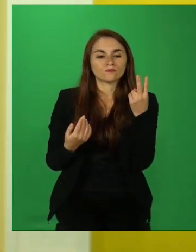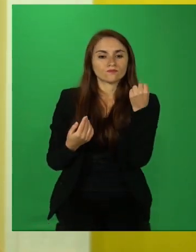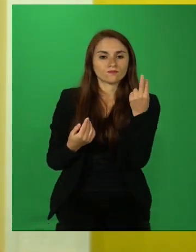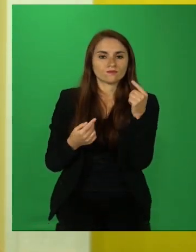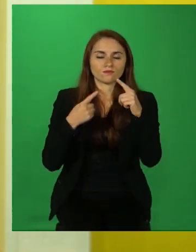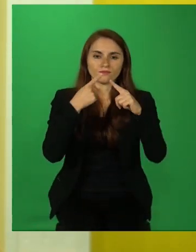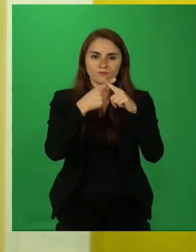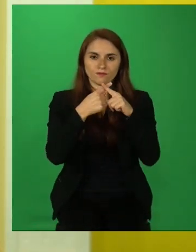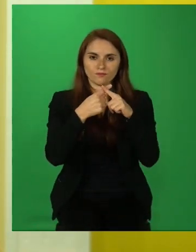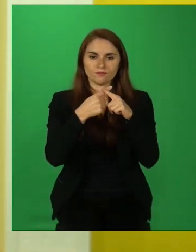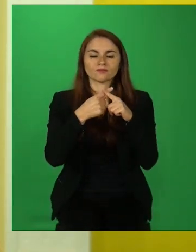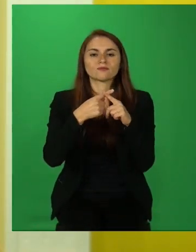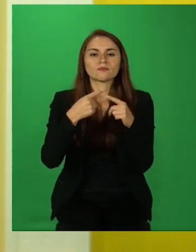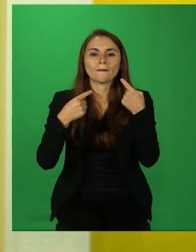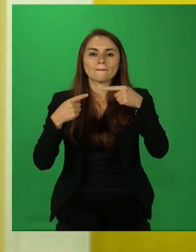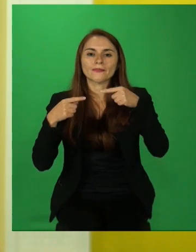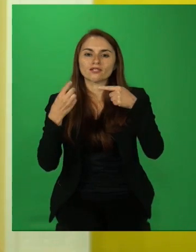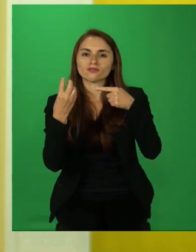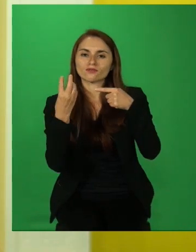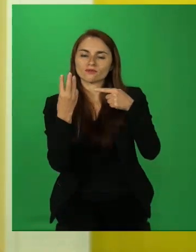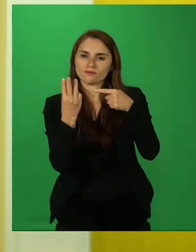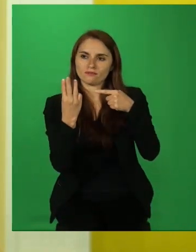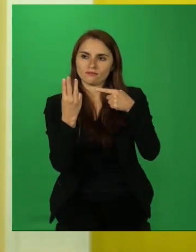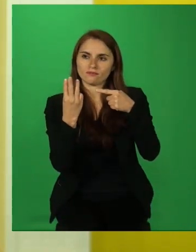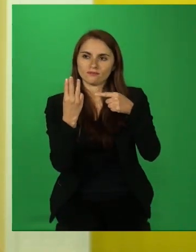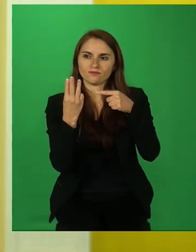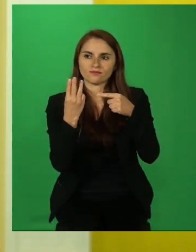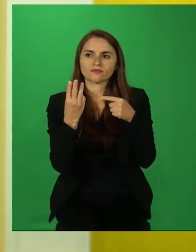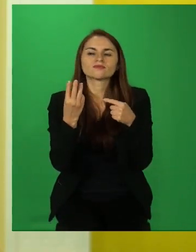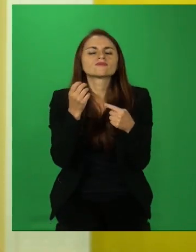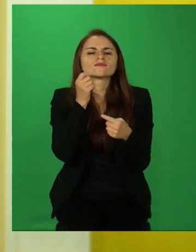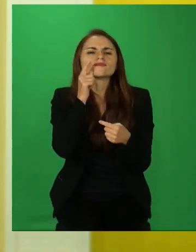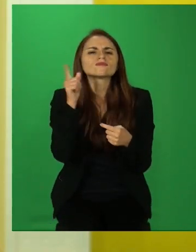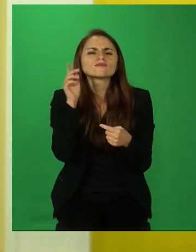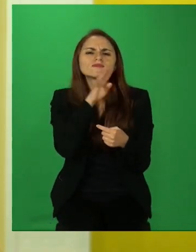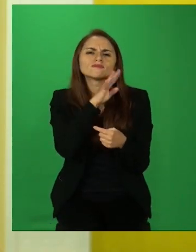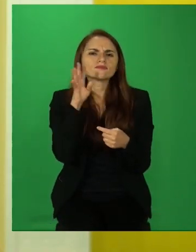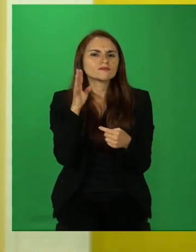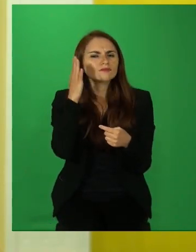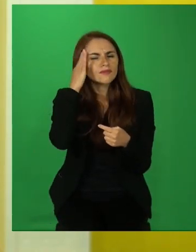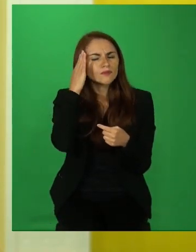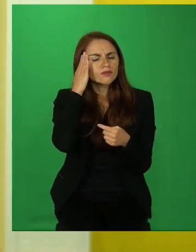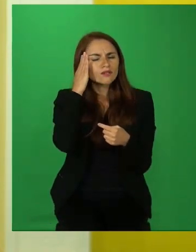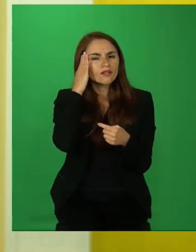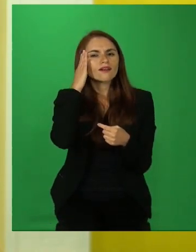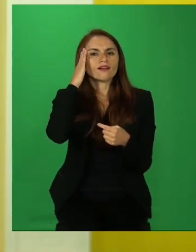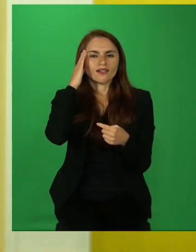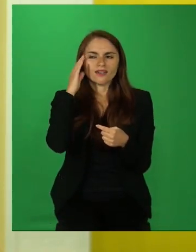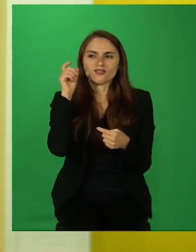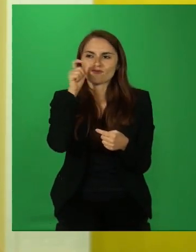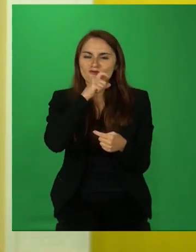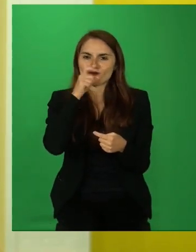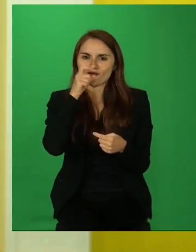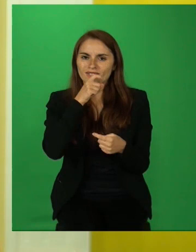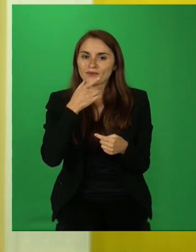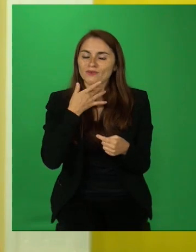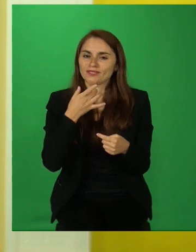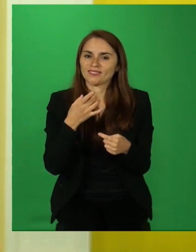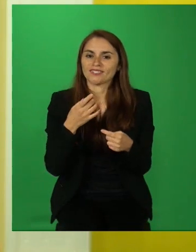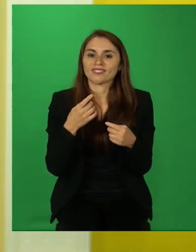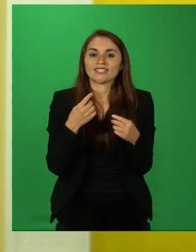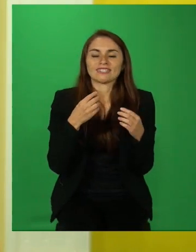12 por 3 negativos cuál es la ficha que se va a venir a tu mente perfecto la ficha roja porque son